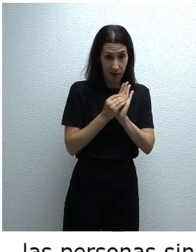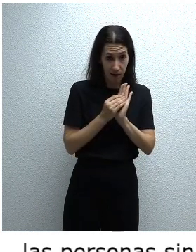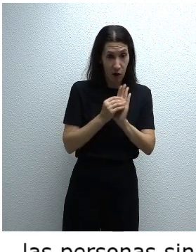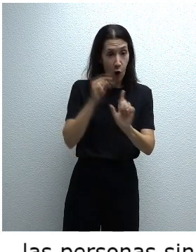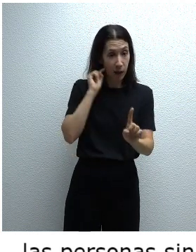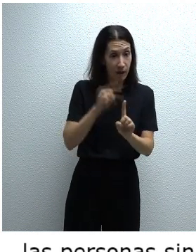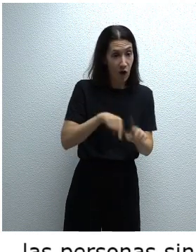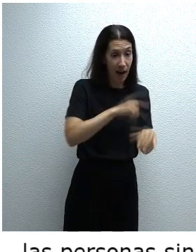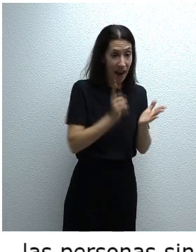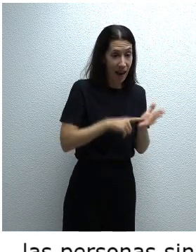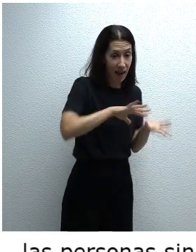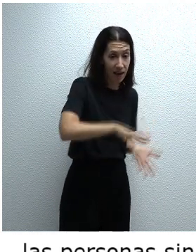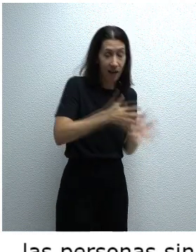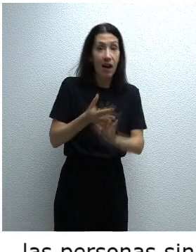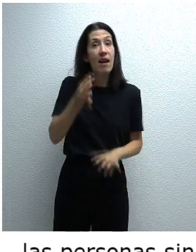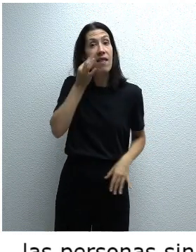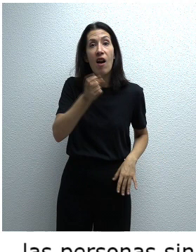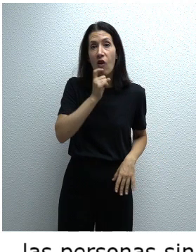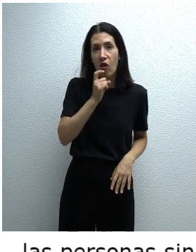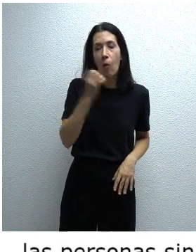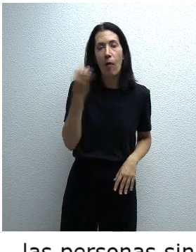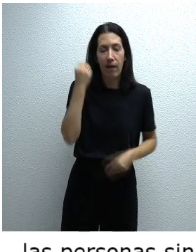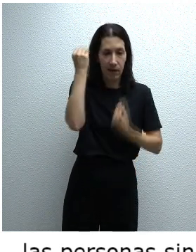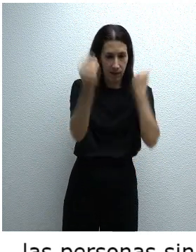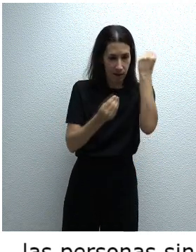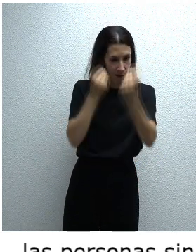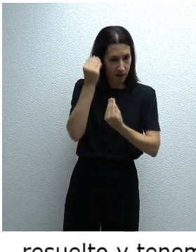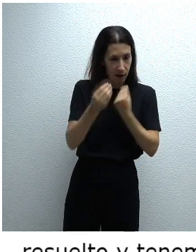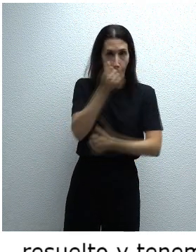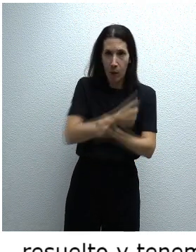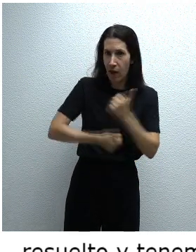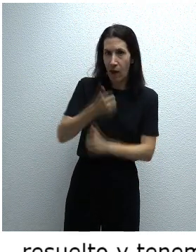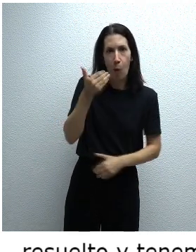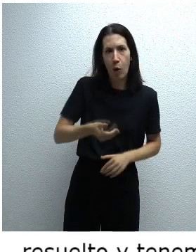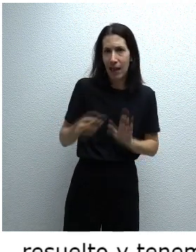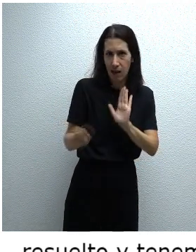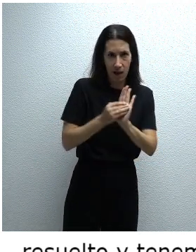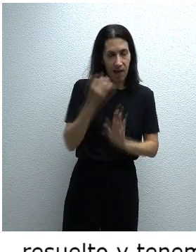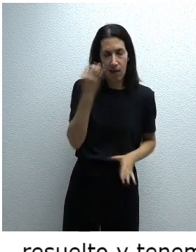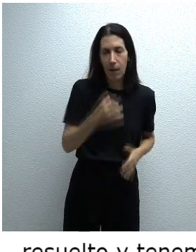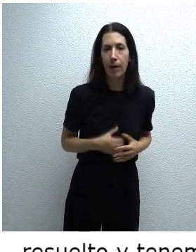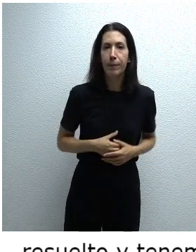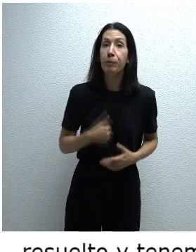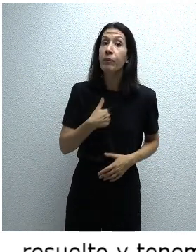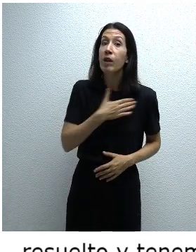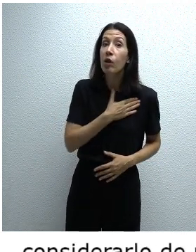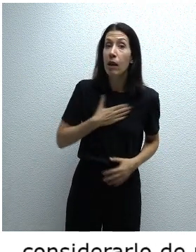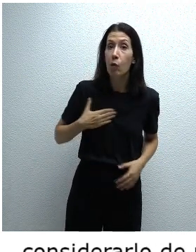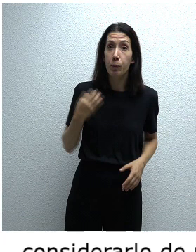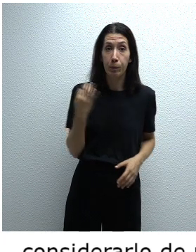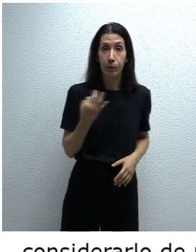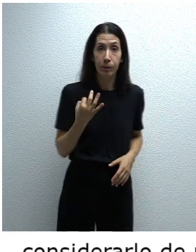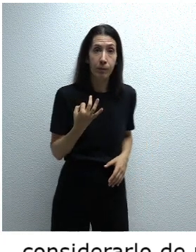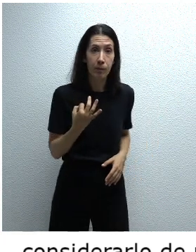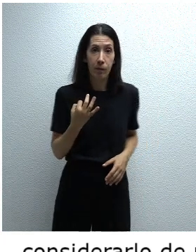la ley, considerarlo de manera fundamental. Yo voy a transmitir